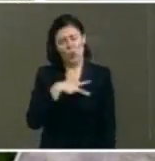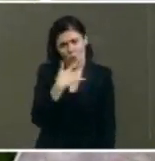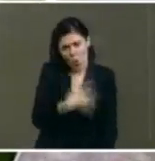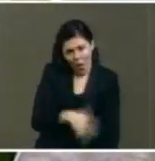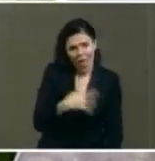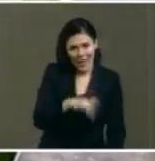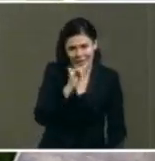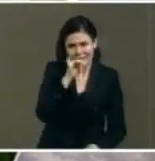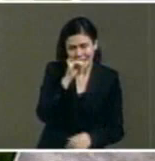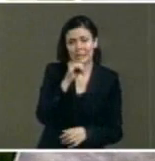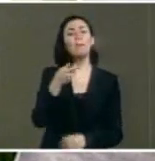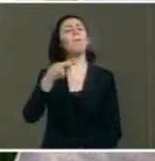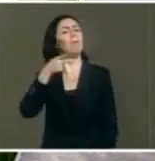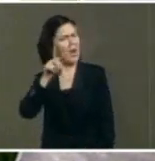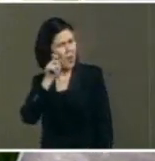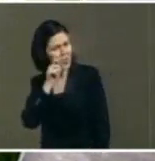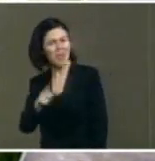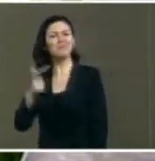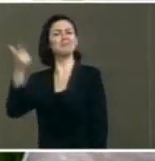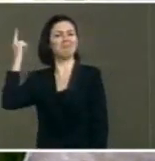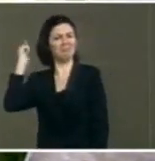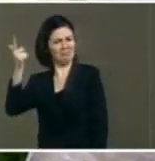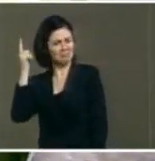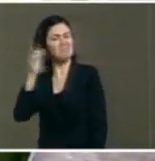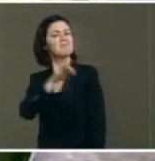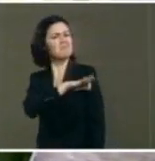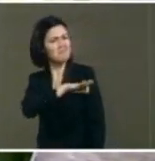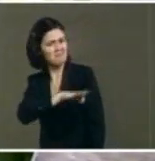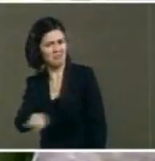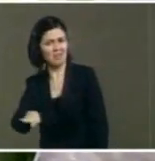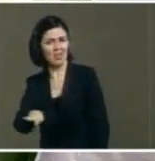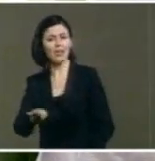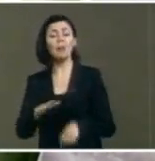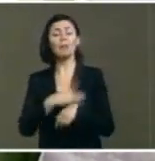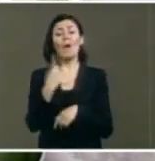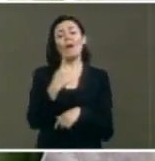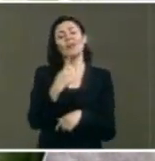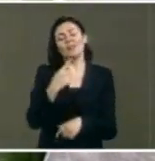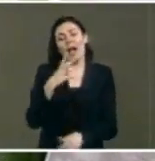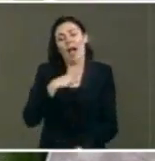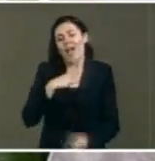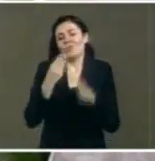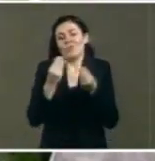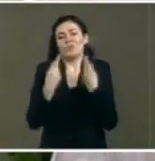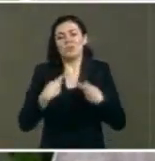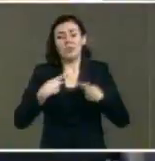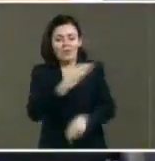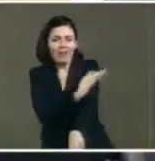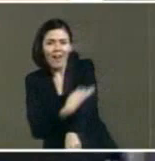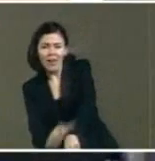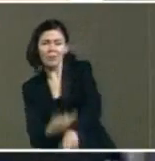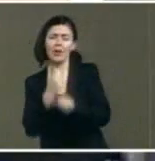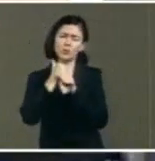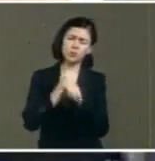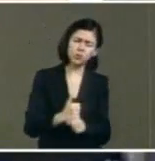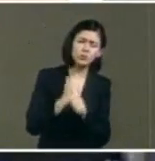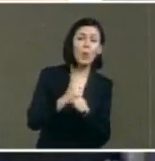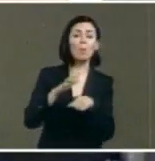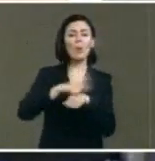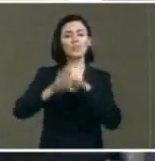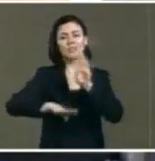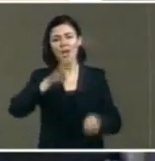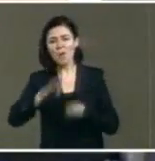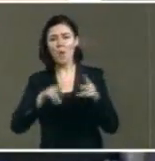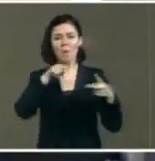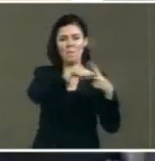esperanza en los familiares de las víctimas del crimen, que nos enseñan a encontrar en cada una de